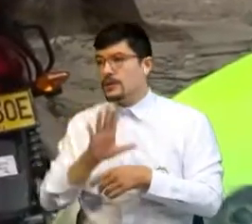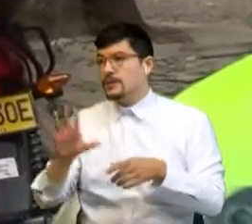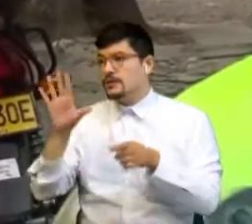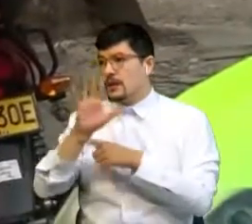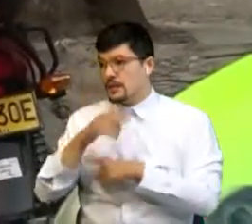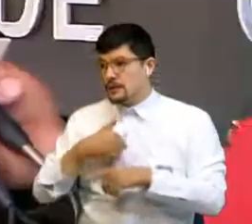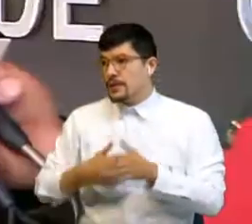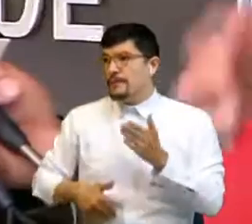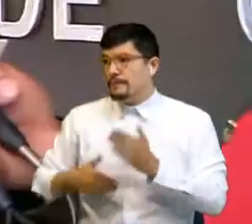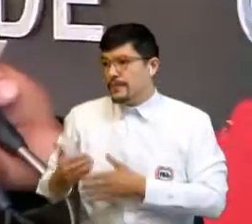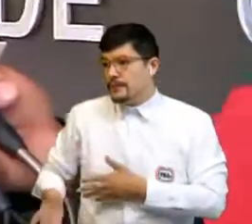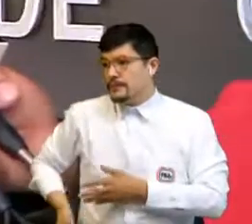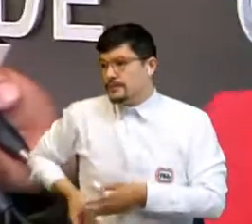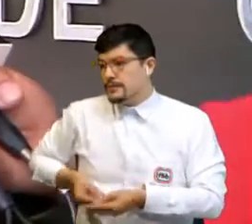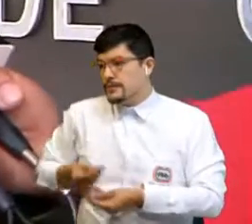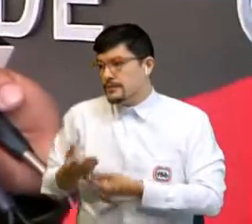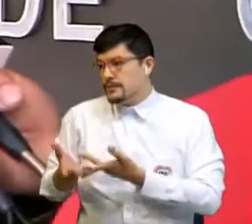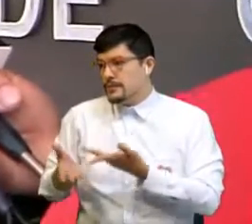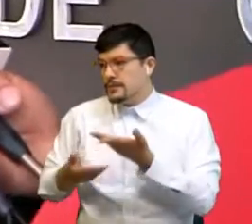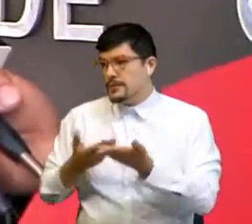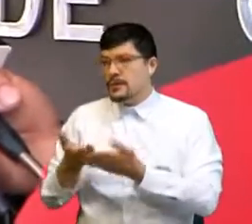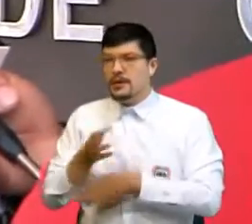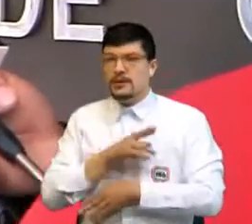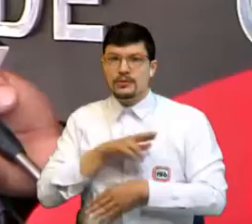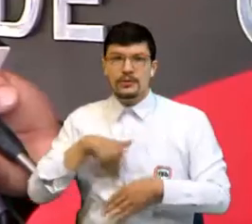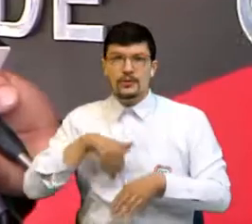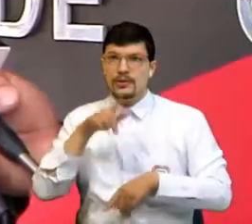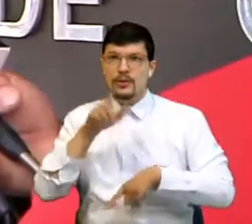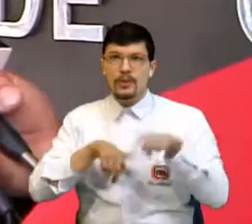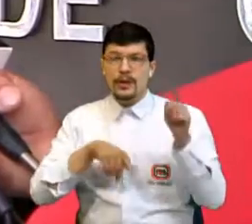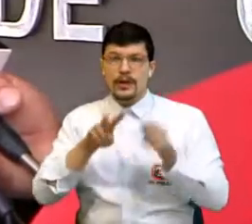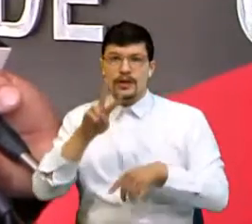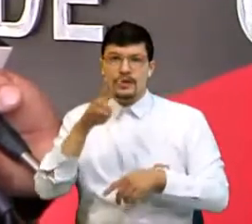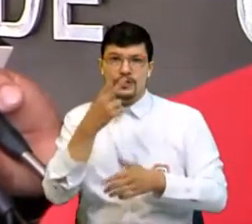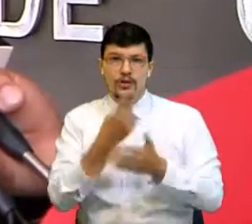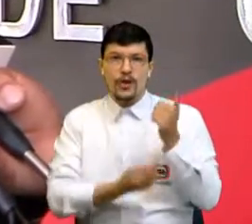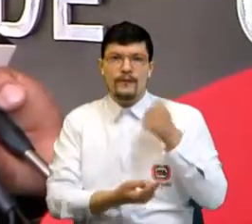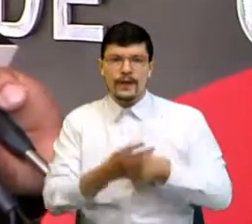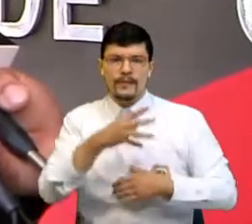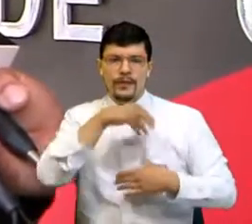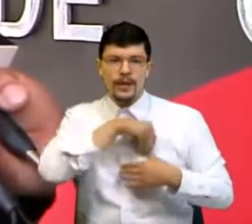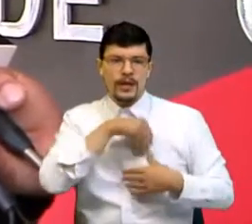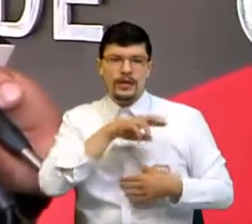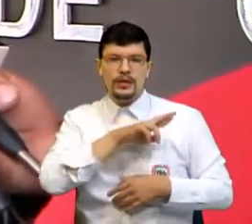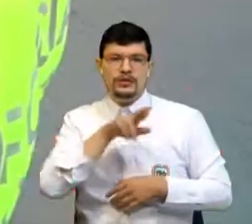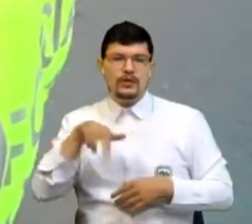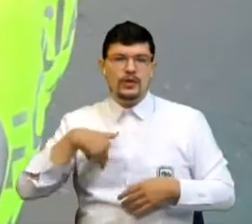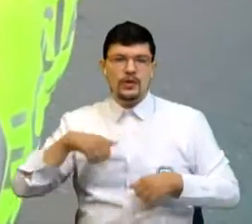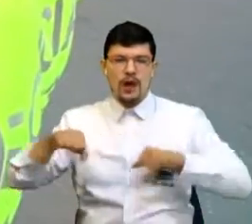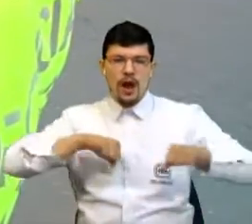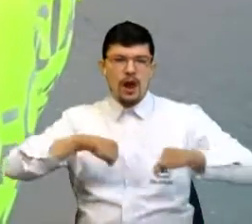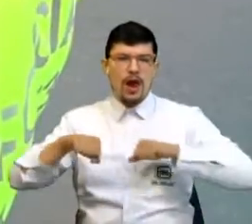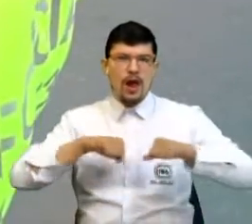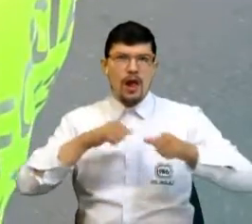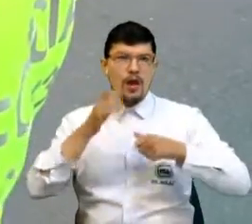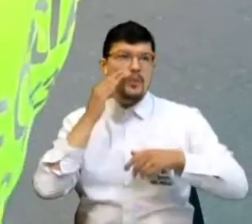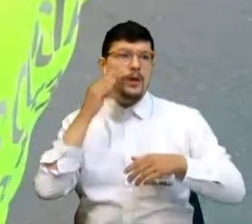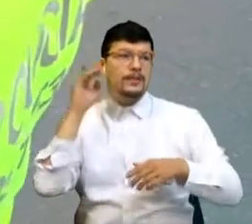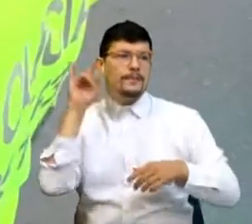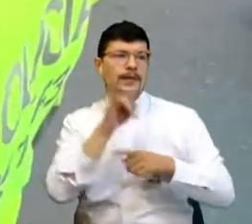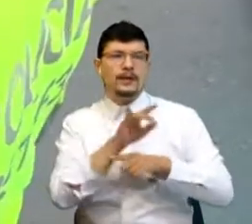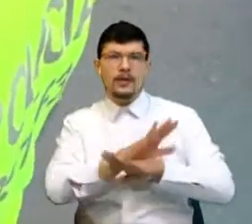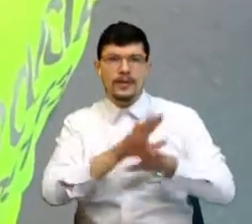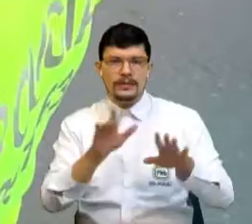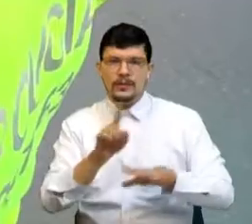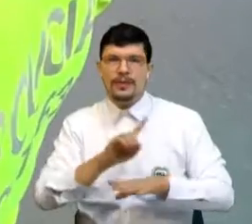mis documentos. Nosotros no podemos ser doble moralistas y actuar solo bien mientras nos están vigilando. El coronel también hace el llamado a